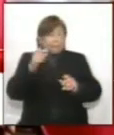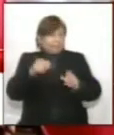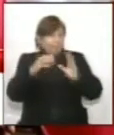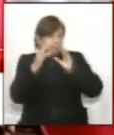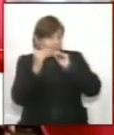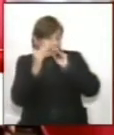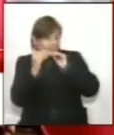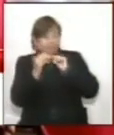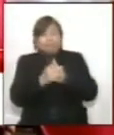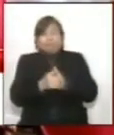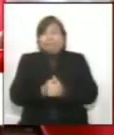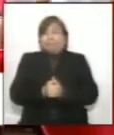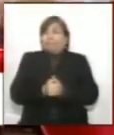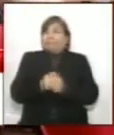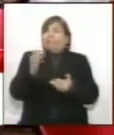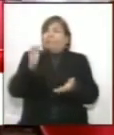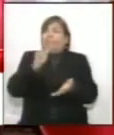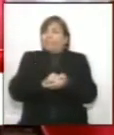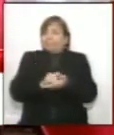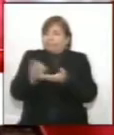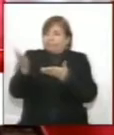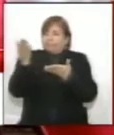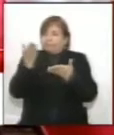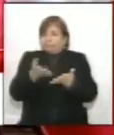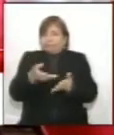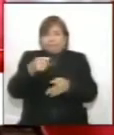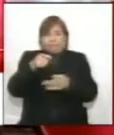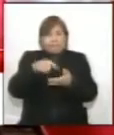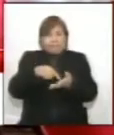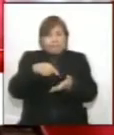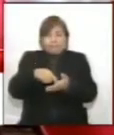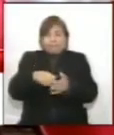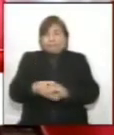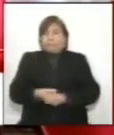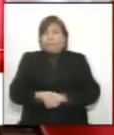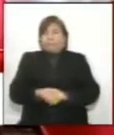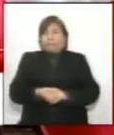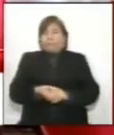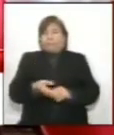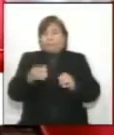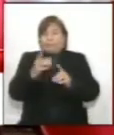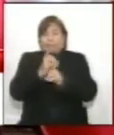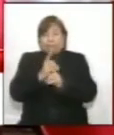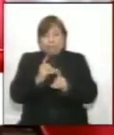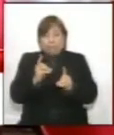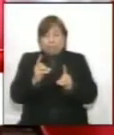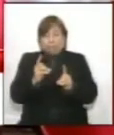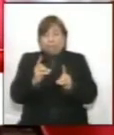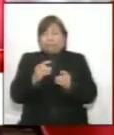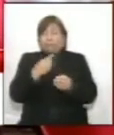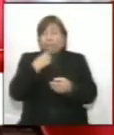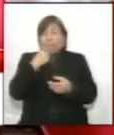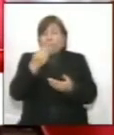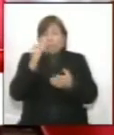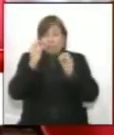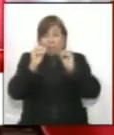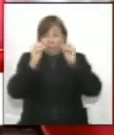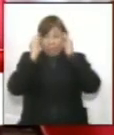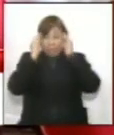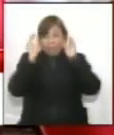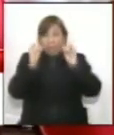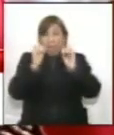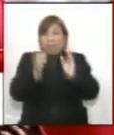conversamos de lo que se venía trayendo pendiente y que en el buen ejercicio democrático se estaba dando la oportunidad de que puedan